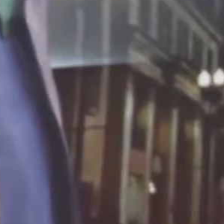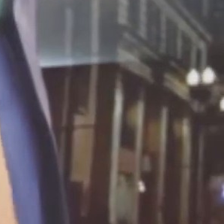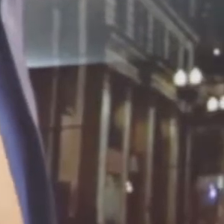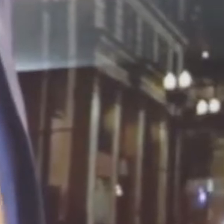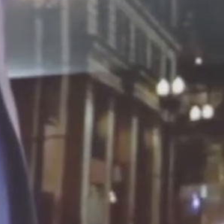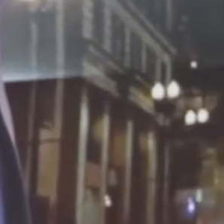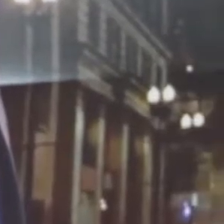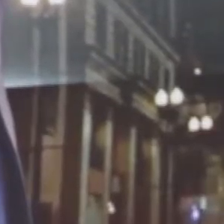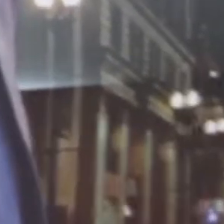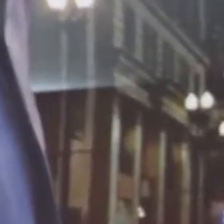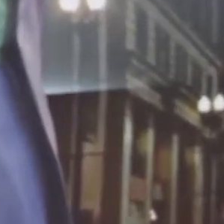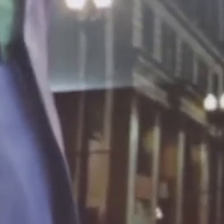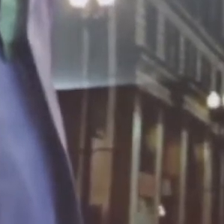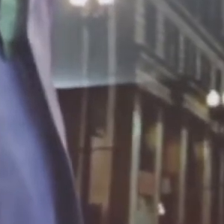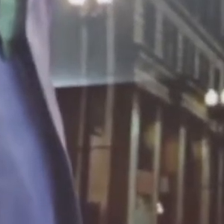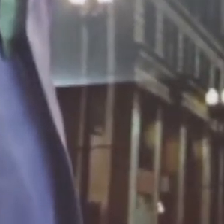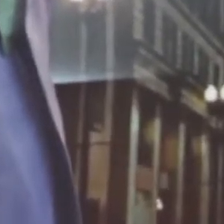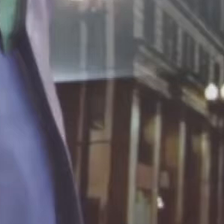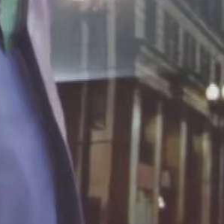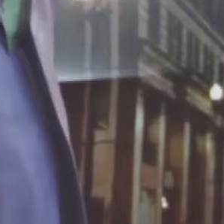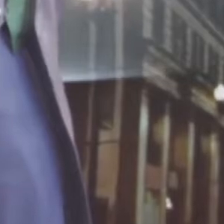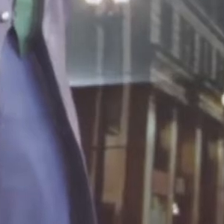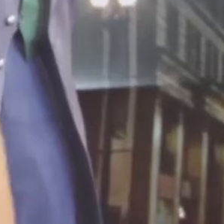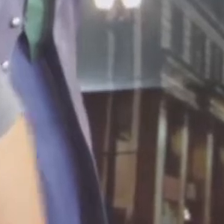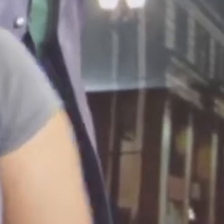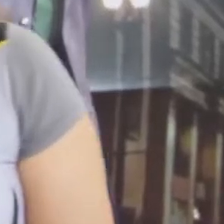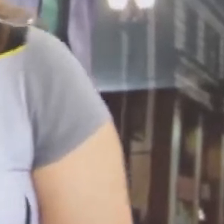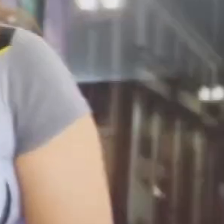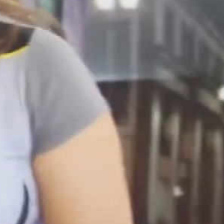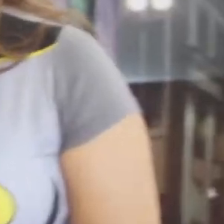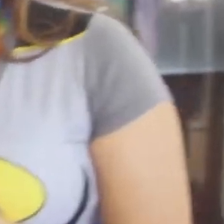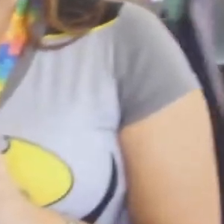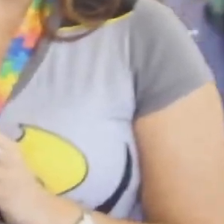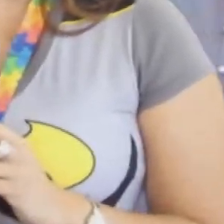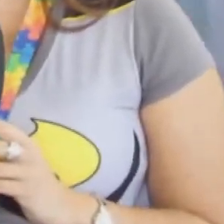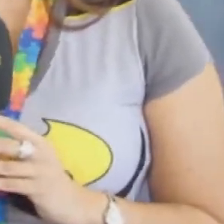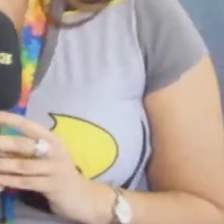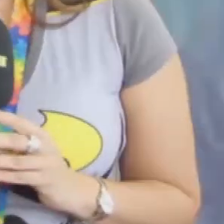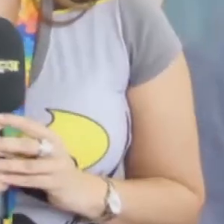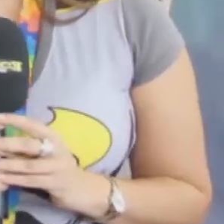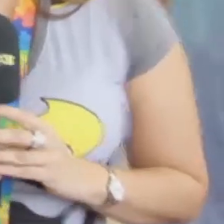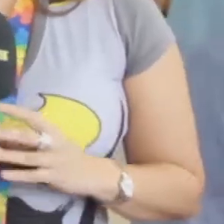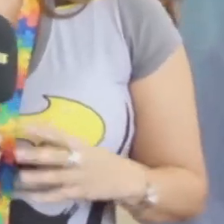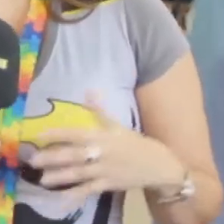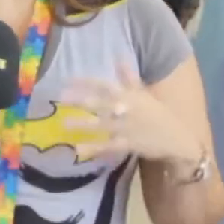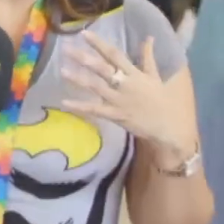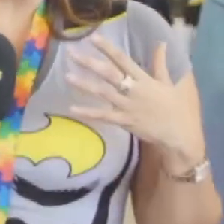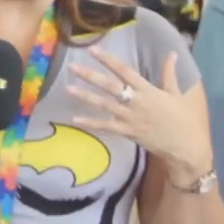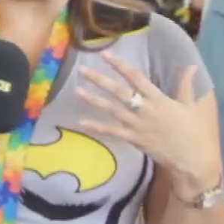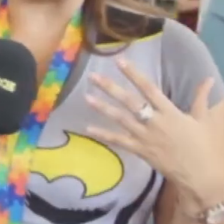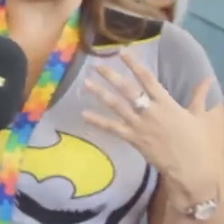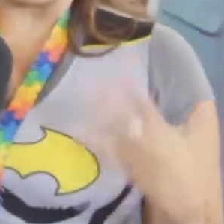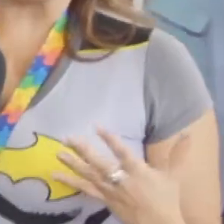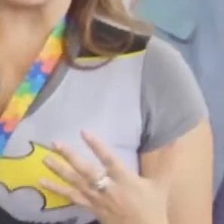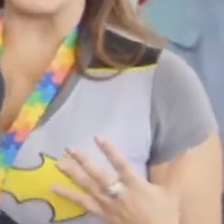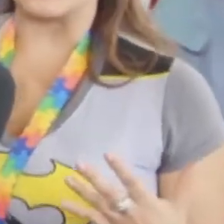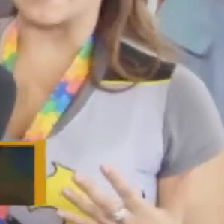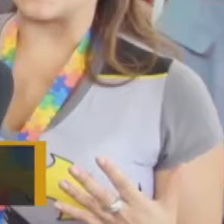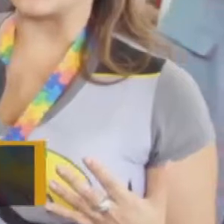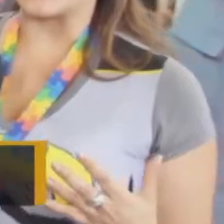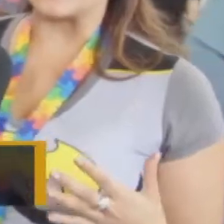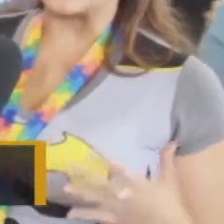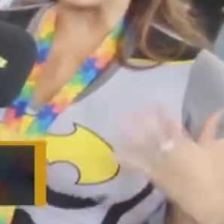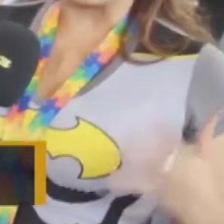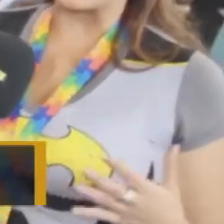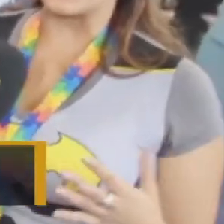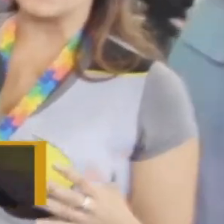Hola a todos, seguimos desde Plaza Mayor en la ciudad de Medellín y hemos llegado hasta el stand de DC Fans Colombia. Ellos fueron los encargados de